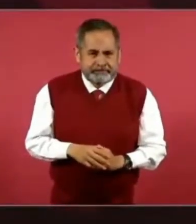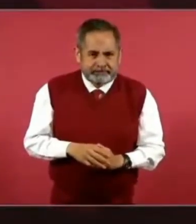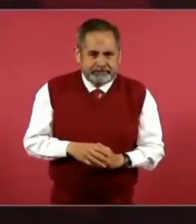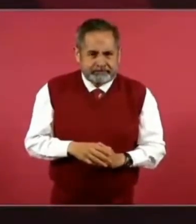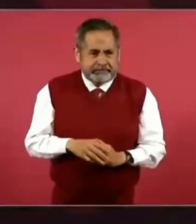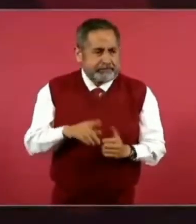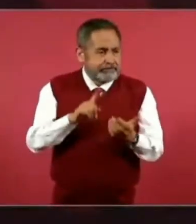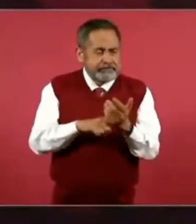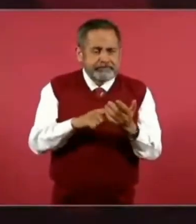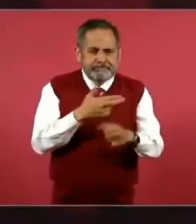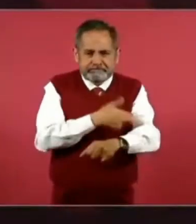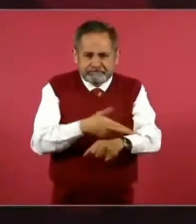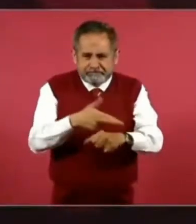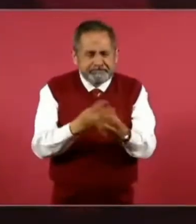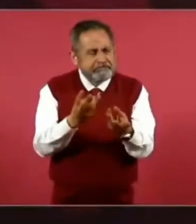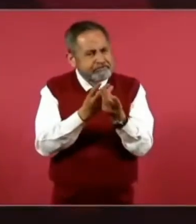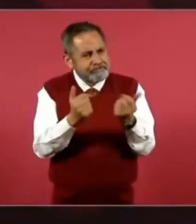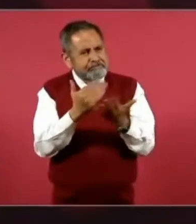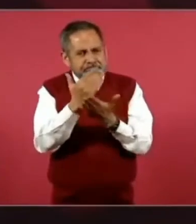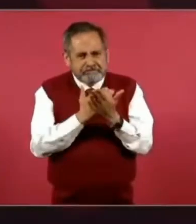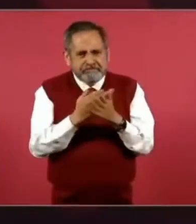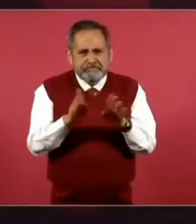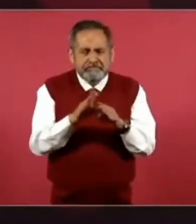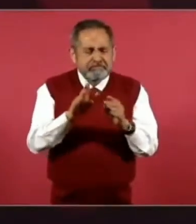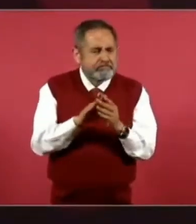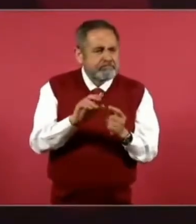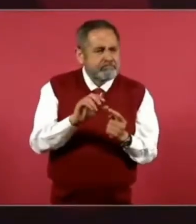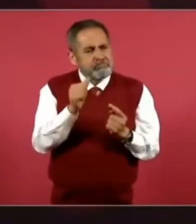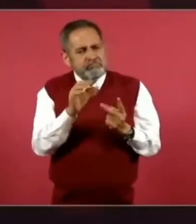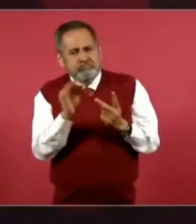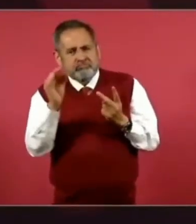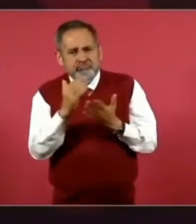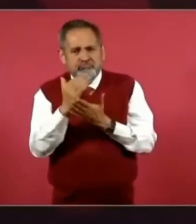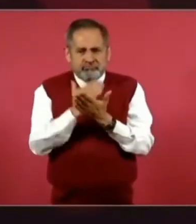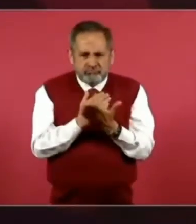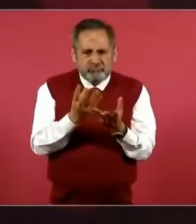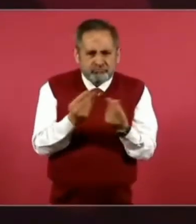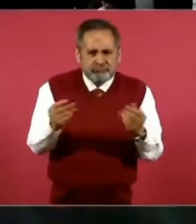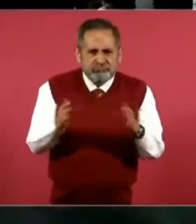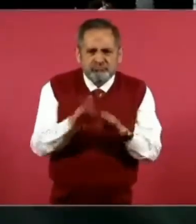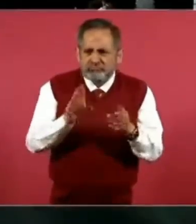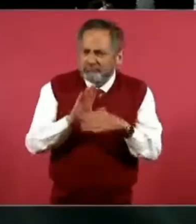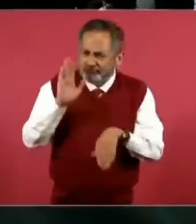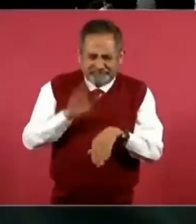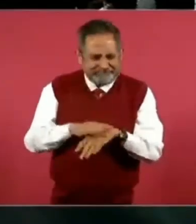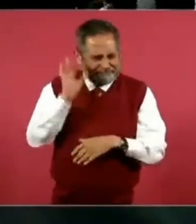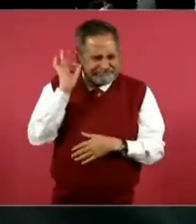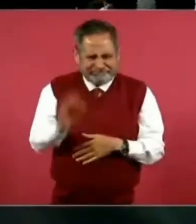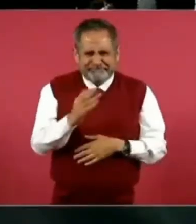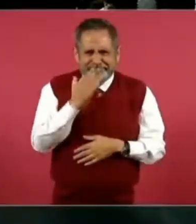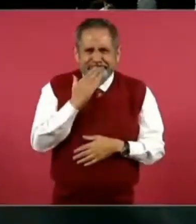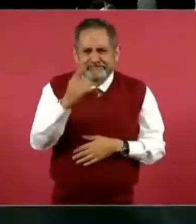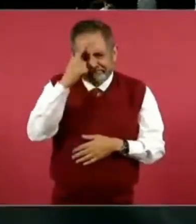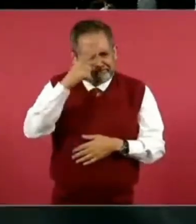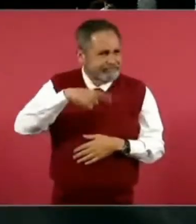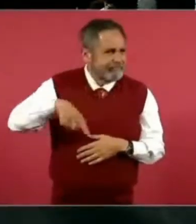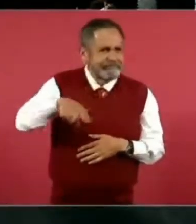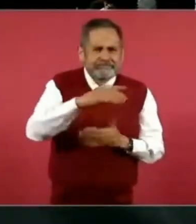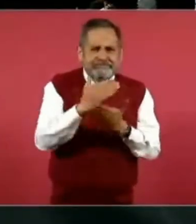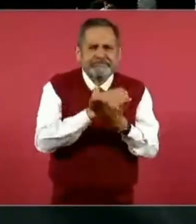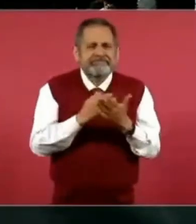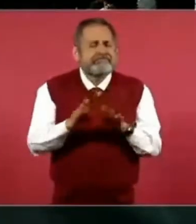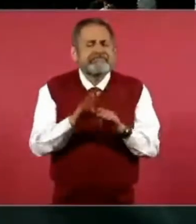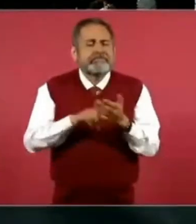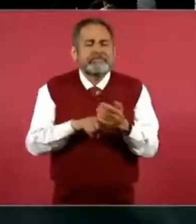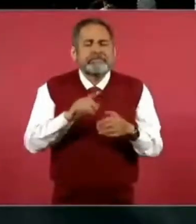la solución o la alternativa más eficaz y sobre